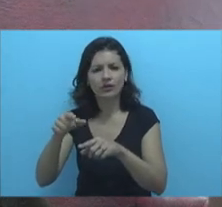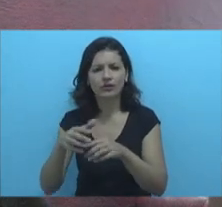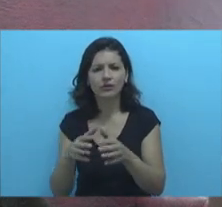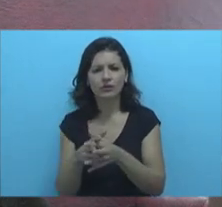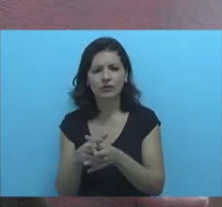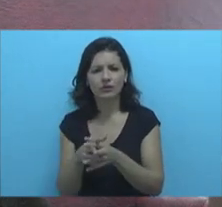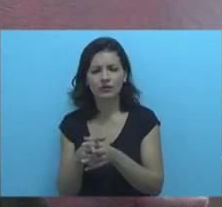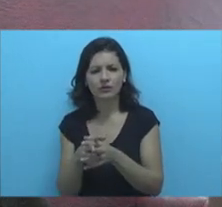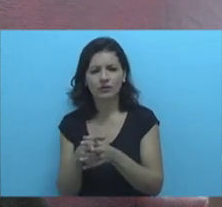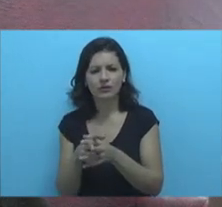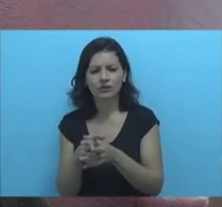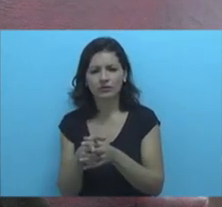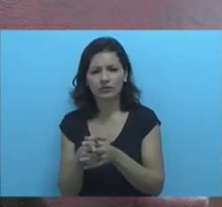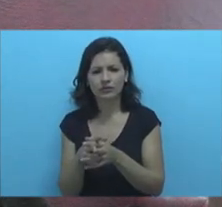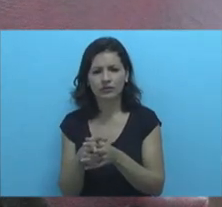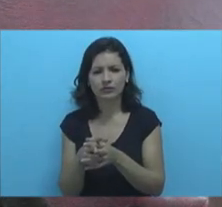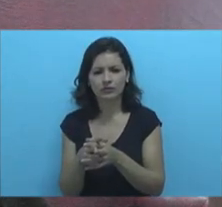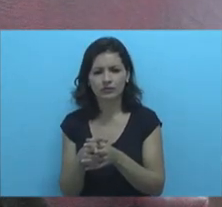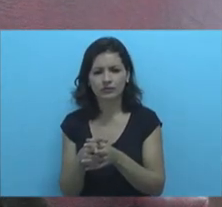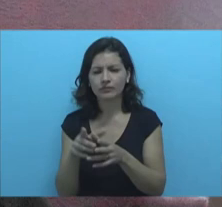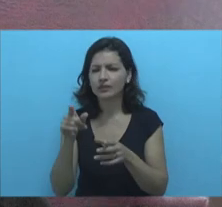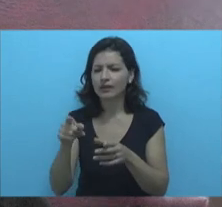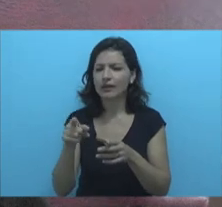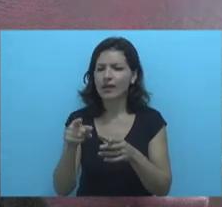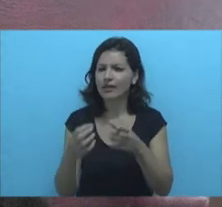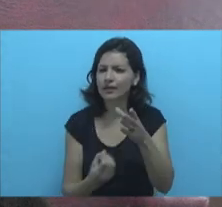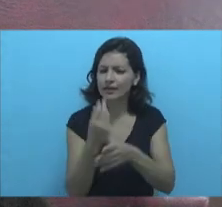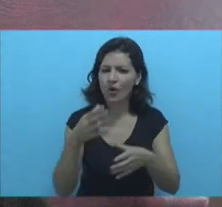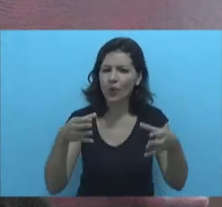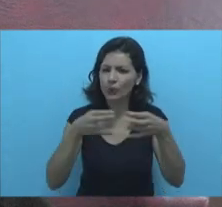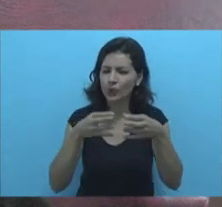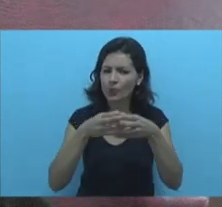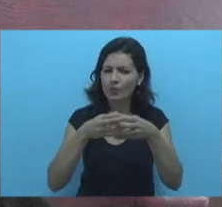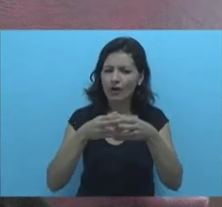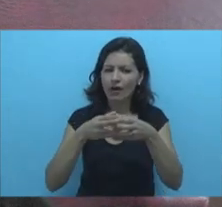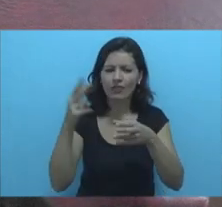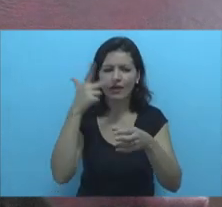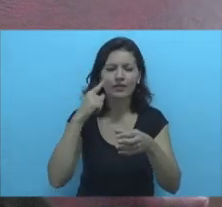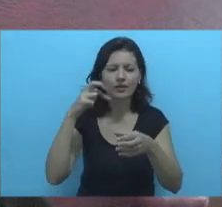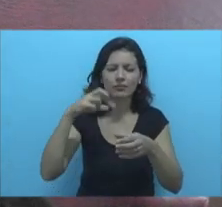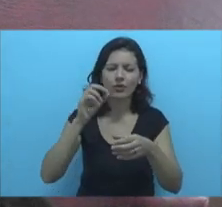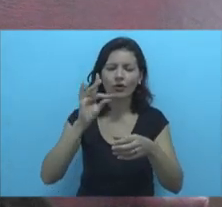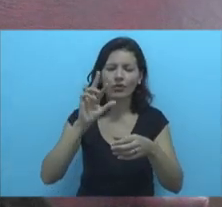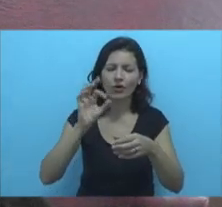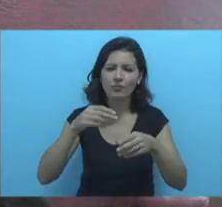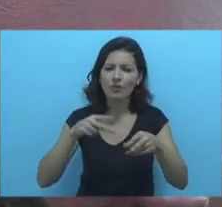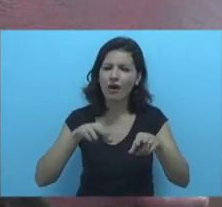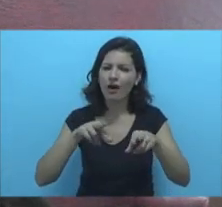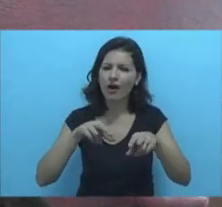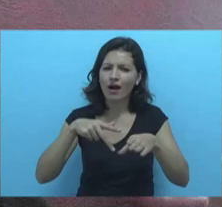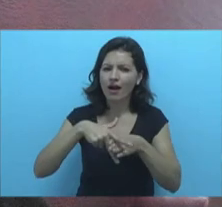de crear la Sociedad del Estado Municipal Hipódromo Independencia y salvó sus fuentes de trabajo. En honor a